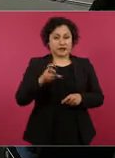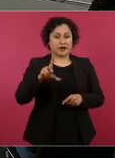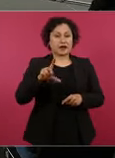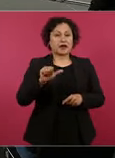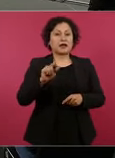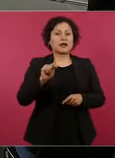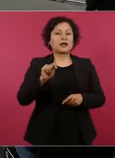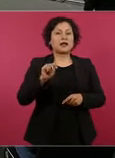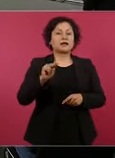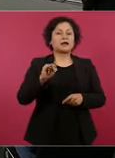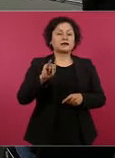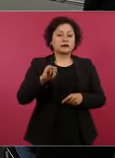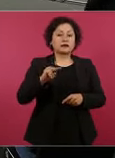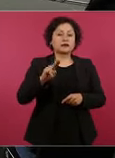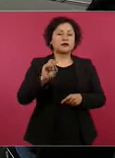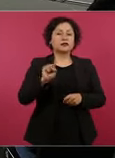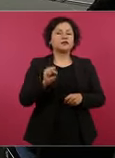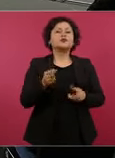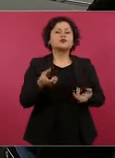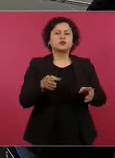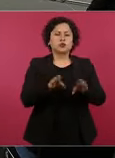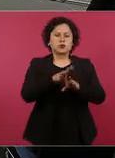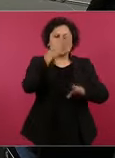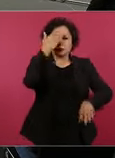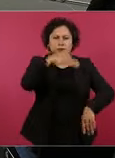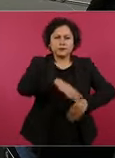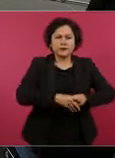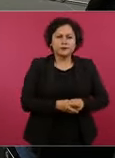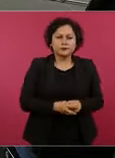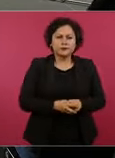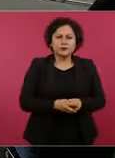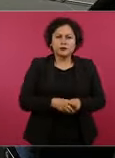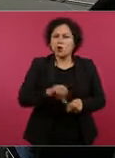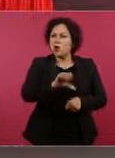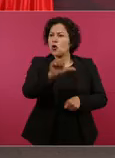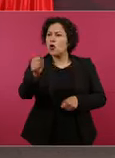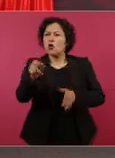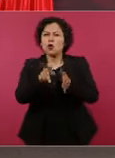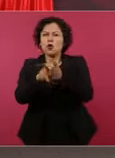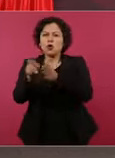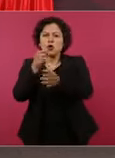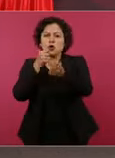¿Cómo sabía? ¿Y todos los demás periodistas dónde estaban?